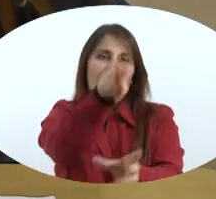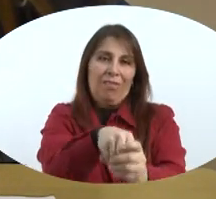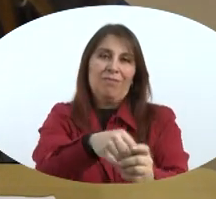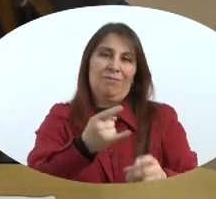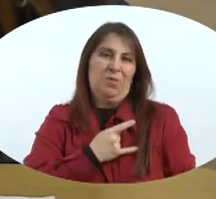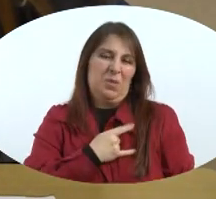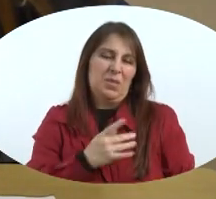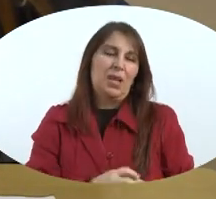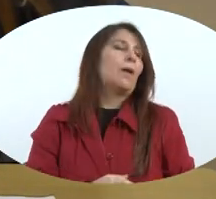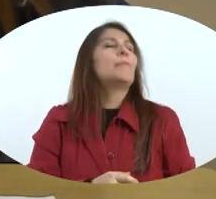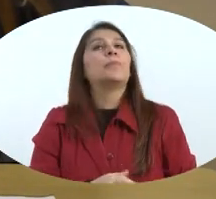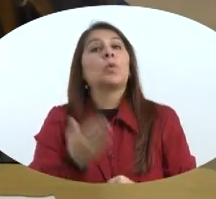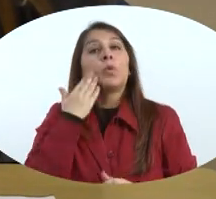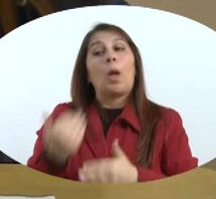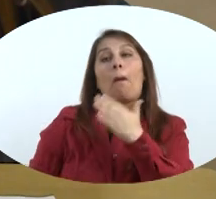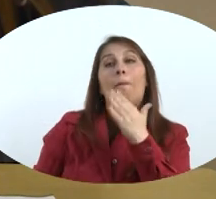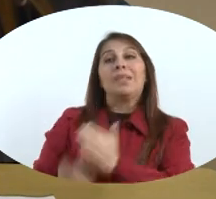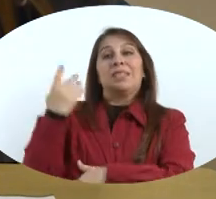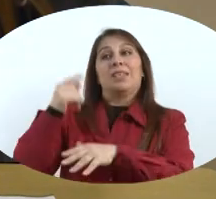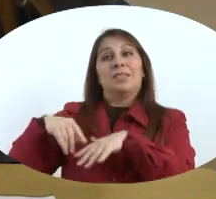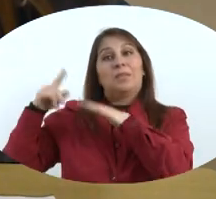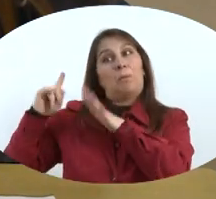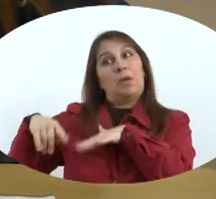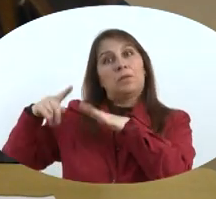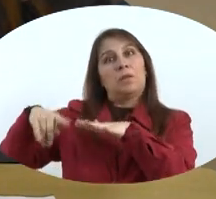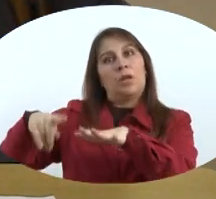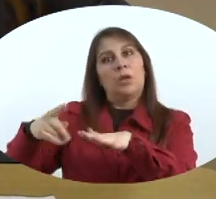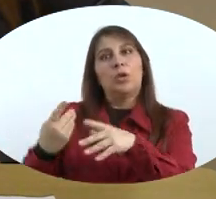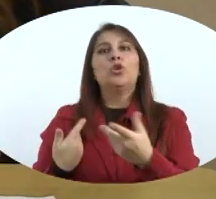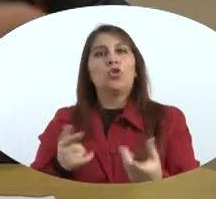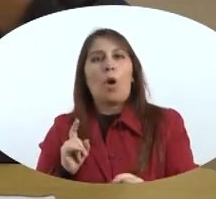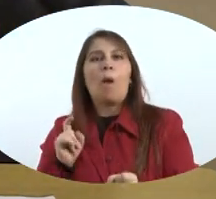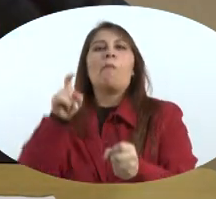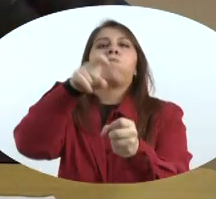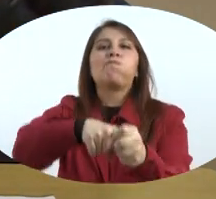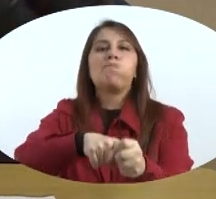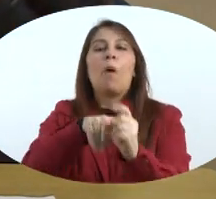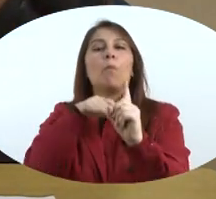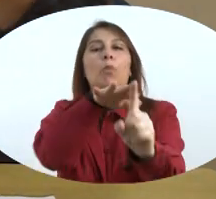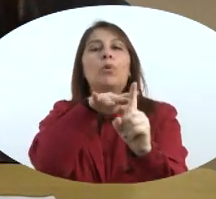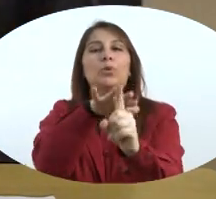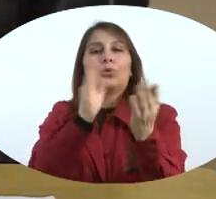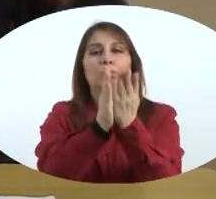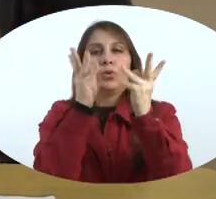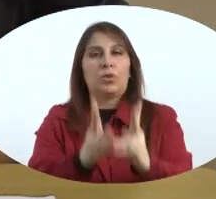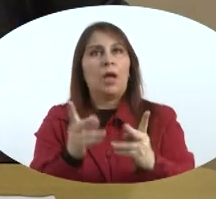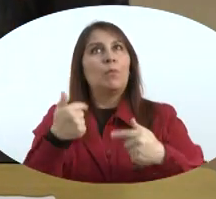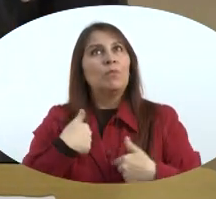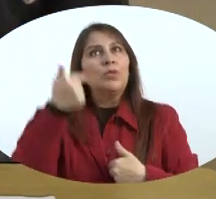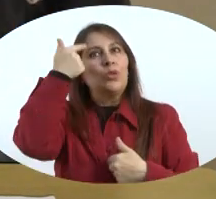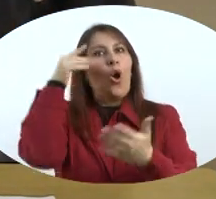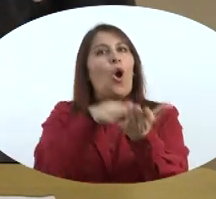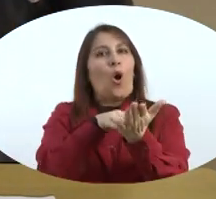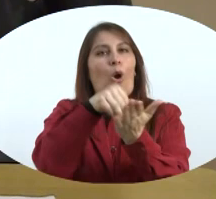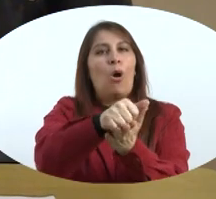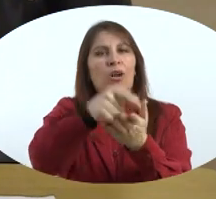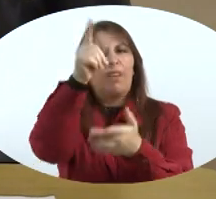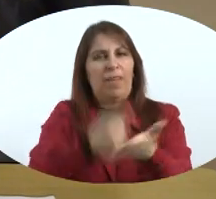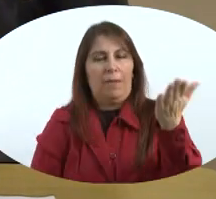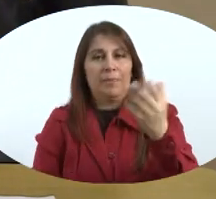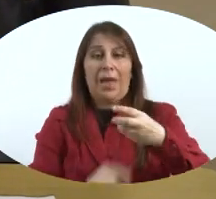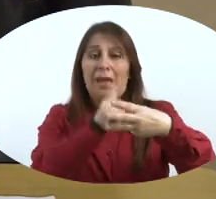largo del tiempo desde los primeros semestres me vinculado con toda la movilización estudiantil con la firme convicción de que hay tres etapas fundamentales